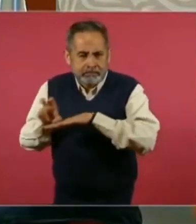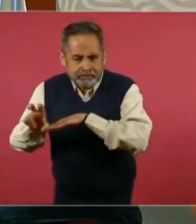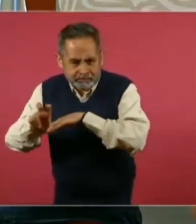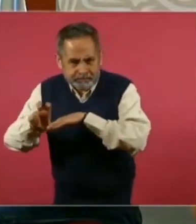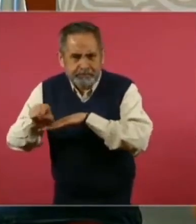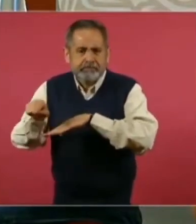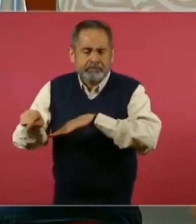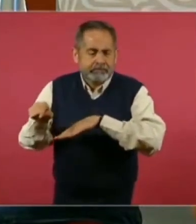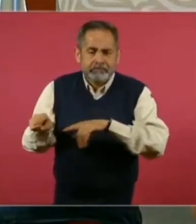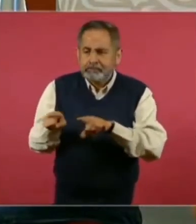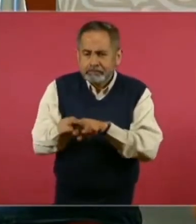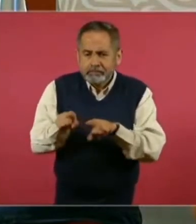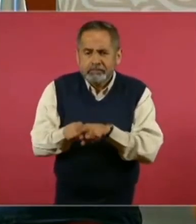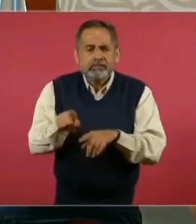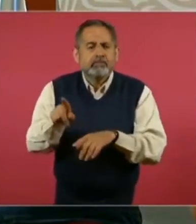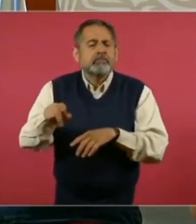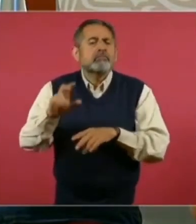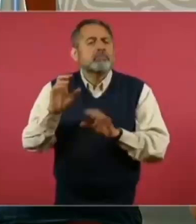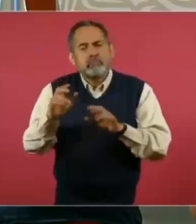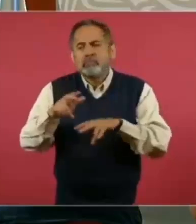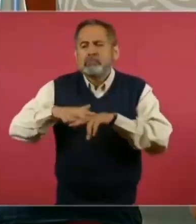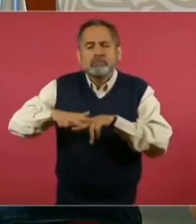del Istmo,